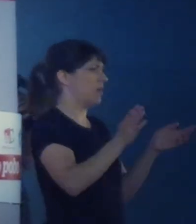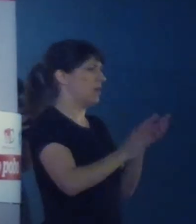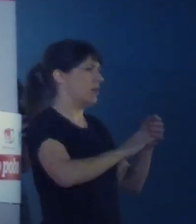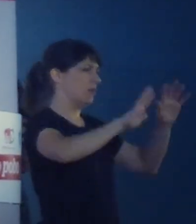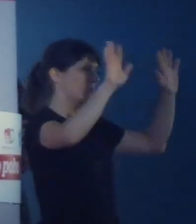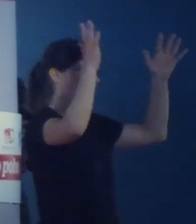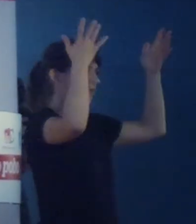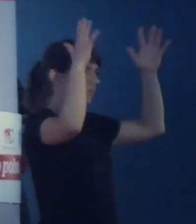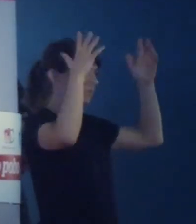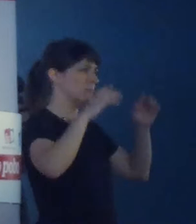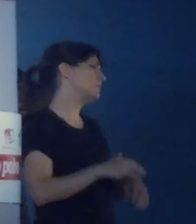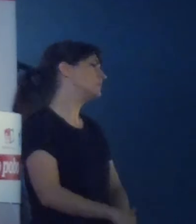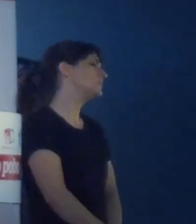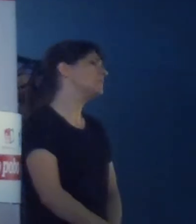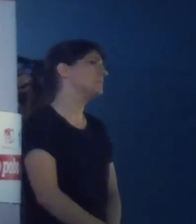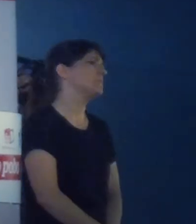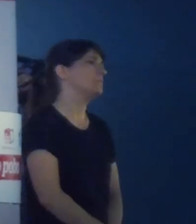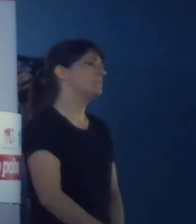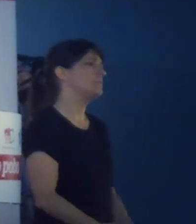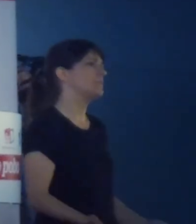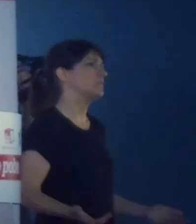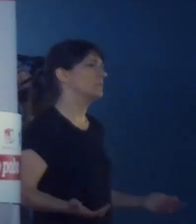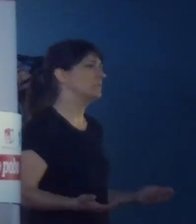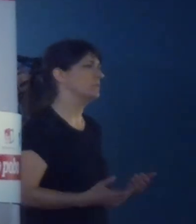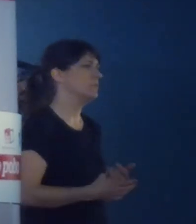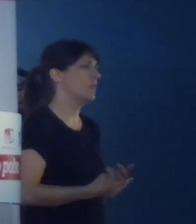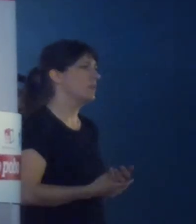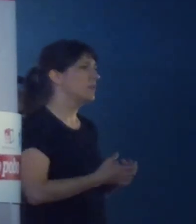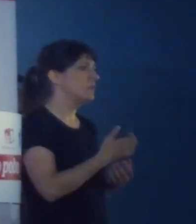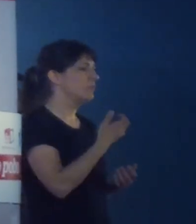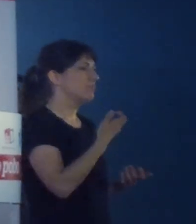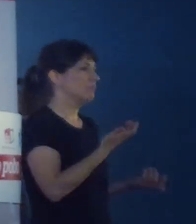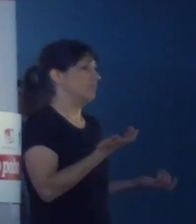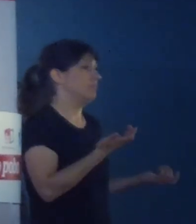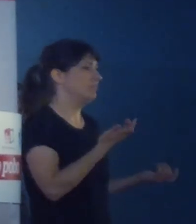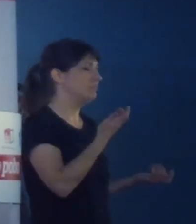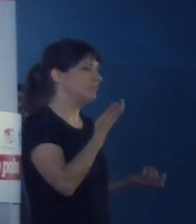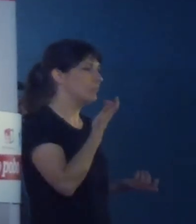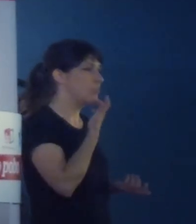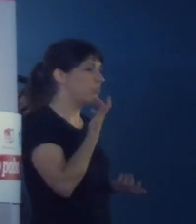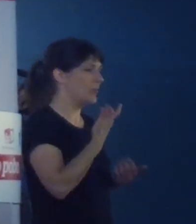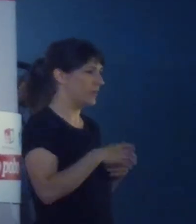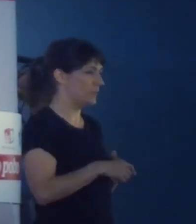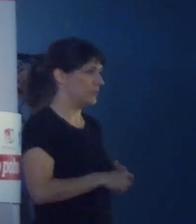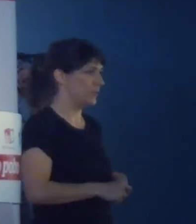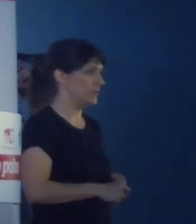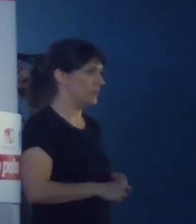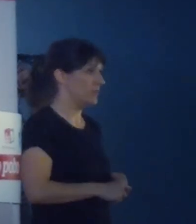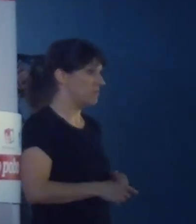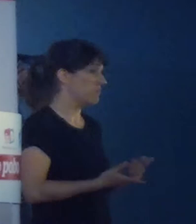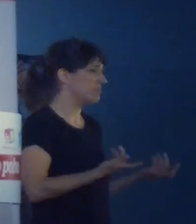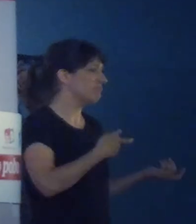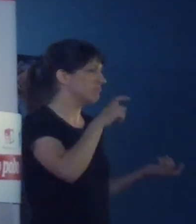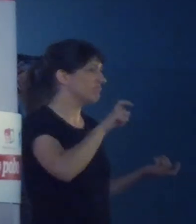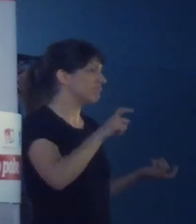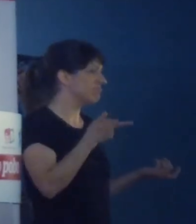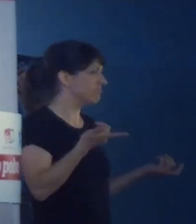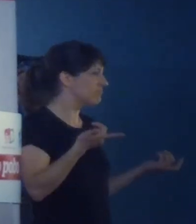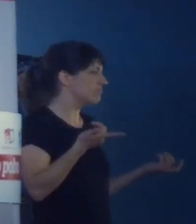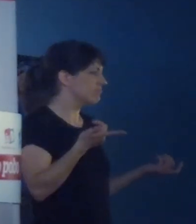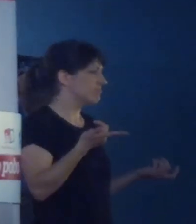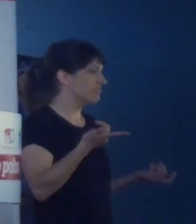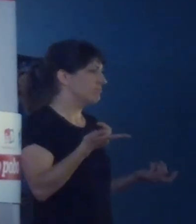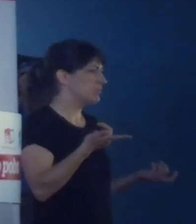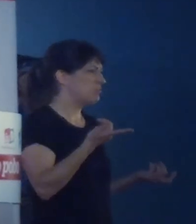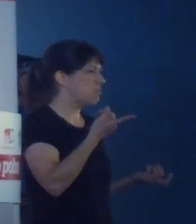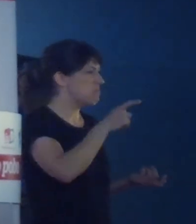Non do rico que ten cartos por os traballou, que é respetable. Do rico espurio,